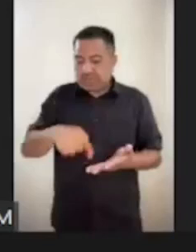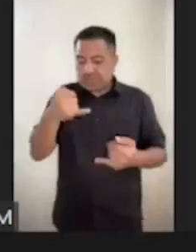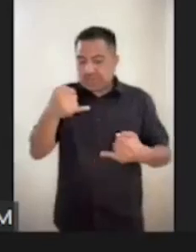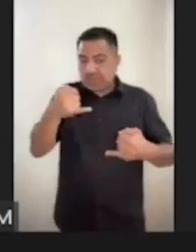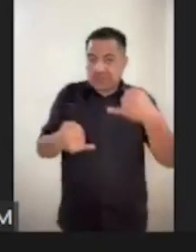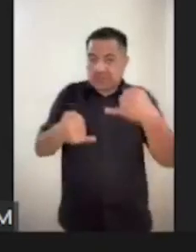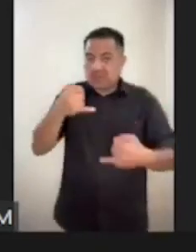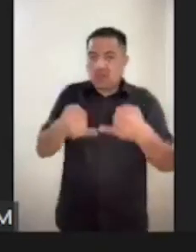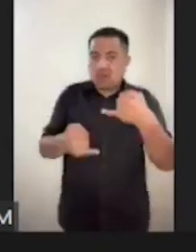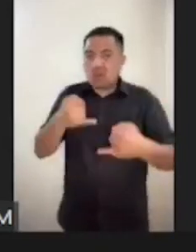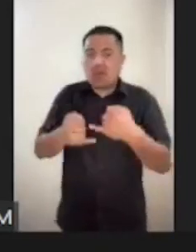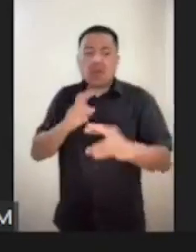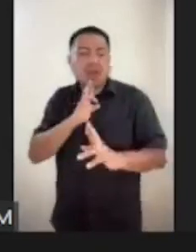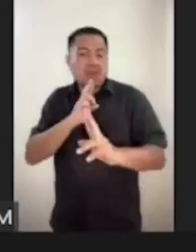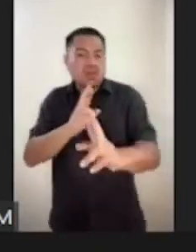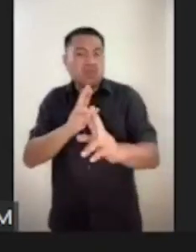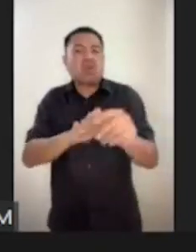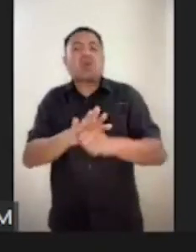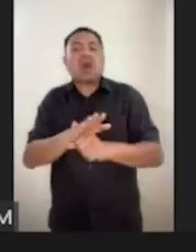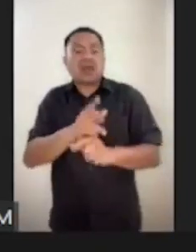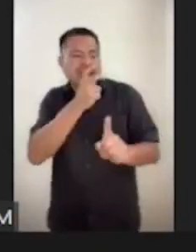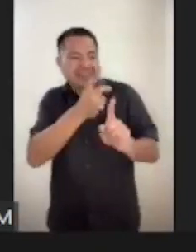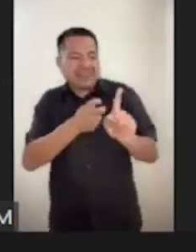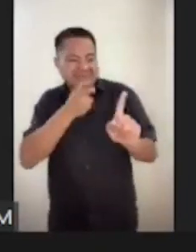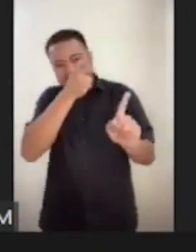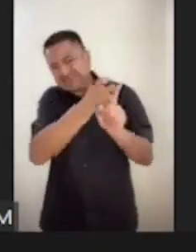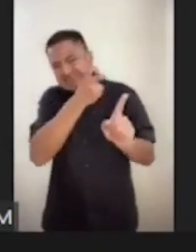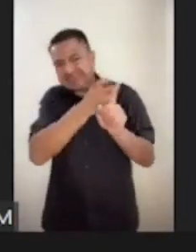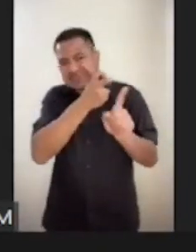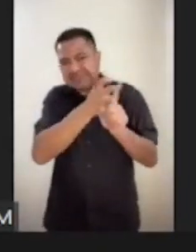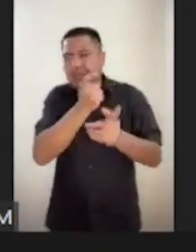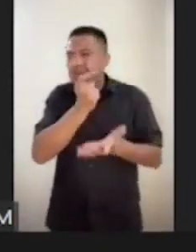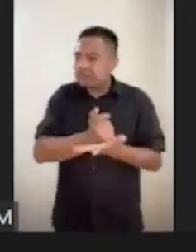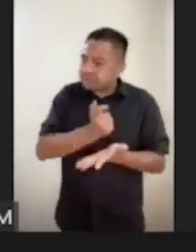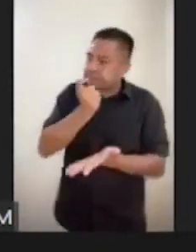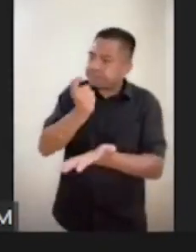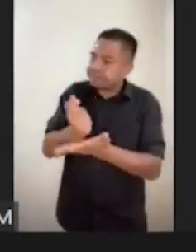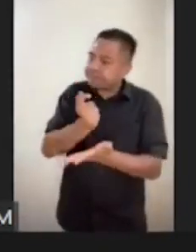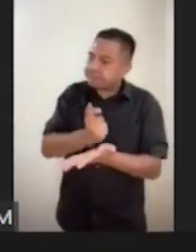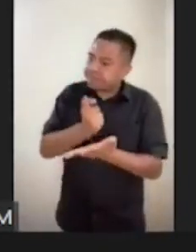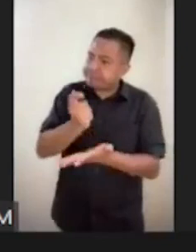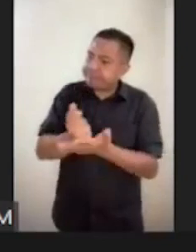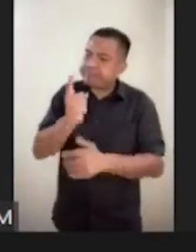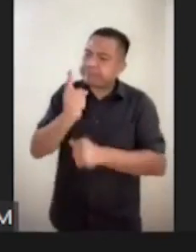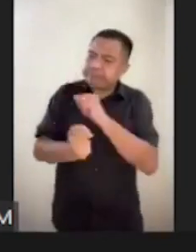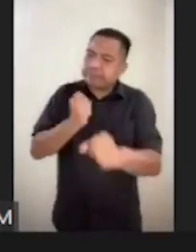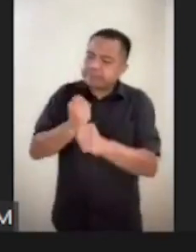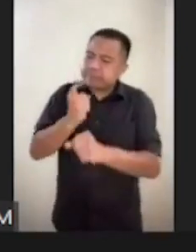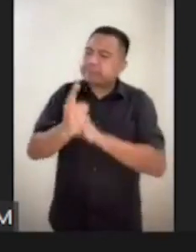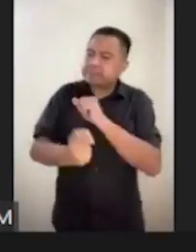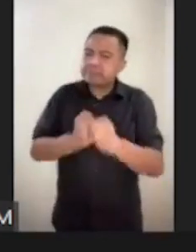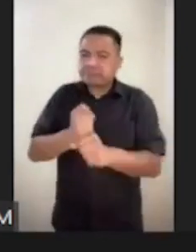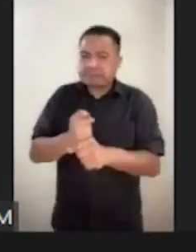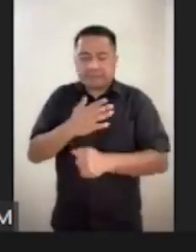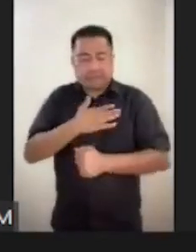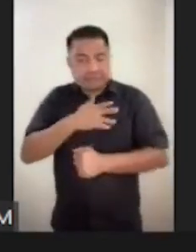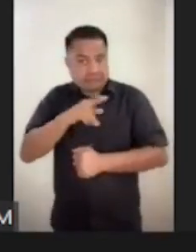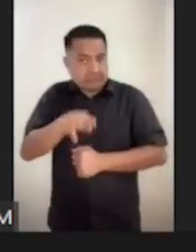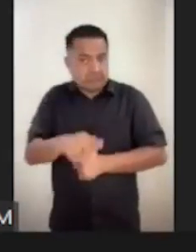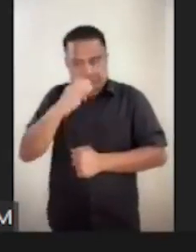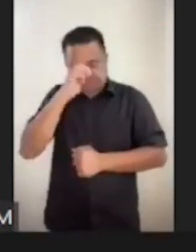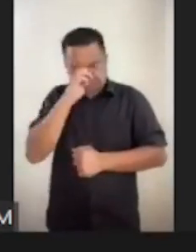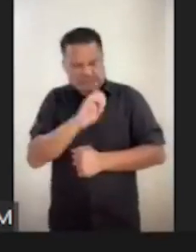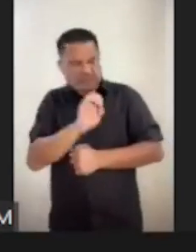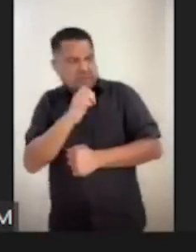tribunal en la resolución de esos casos de pago de remuneraciones. Y me extraña